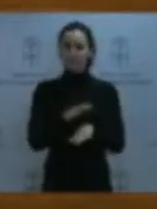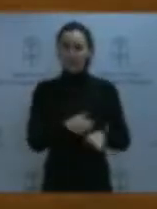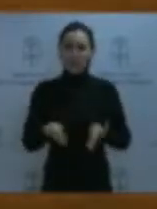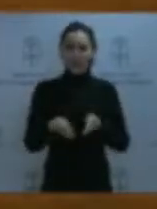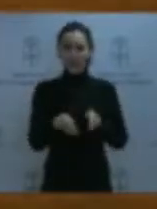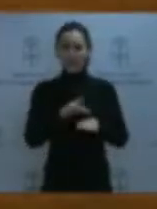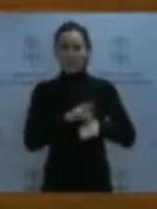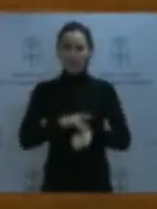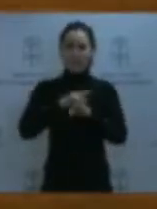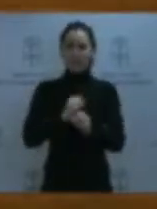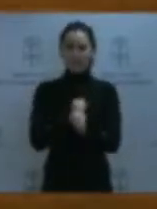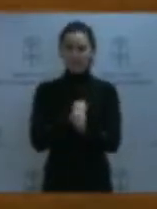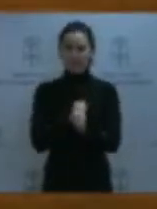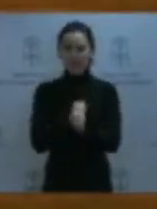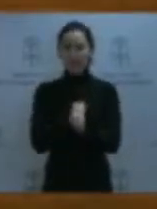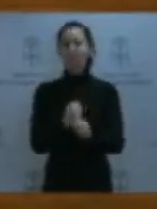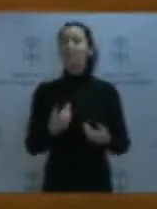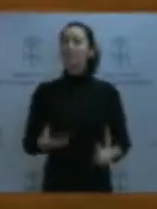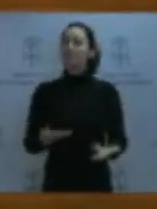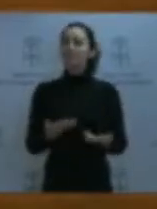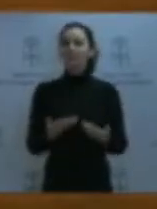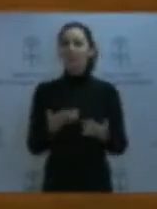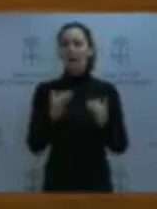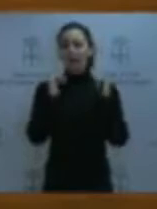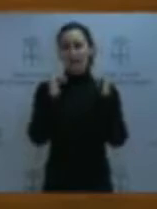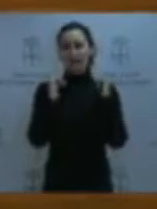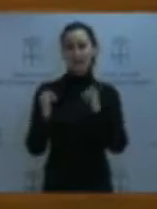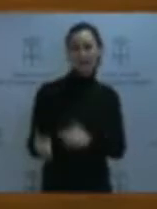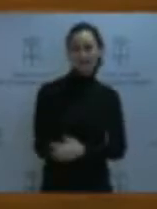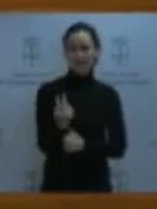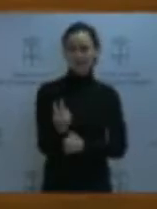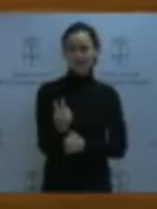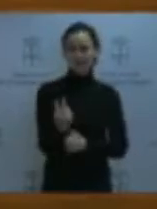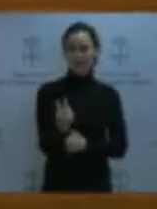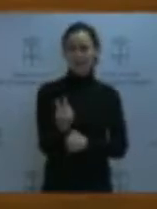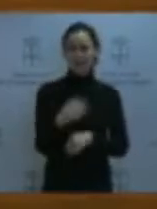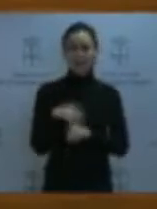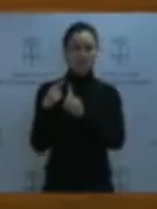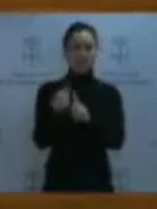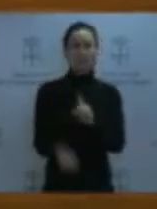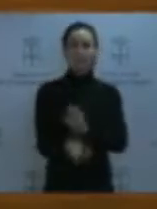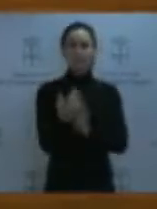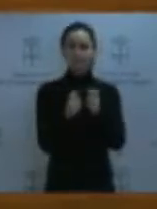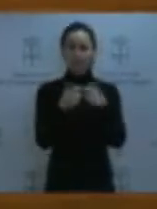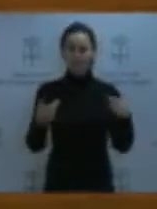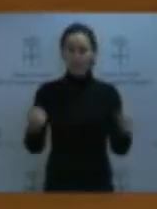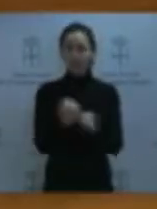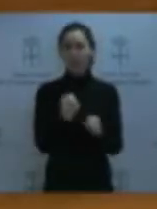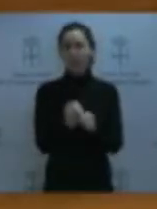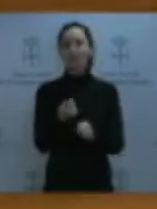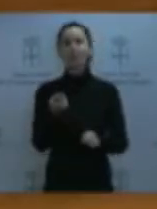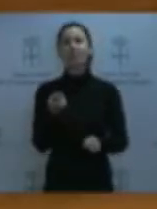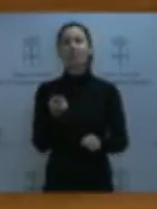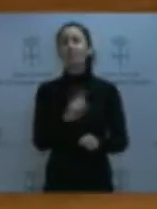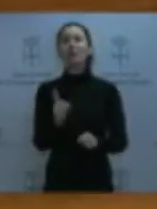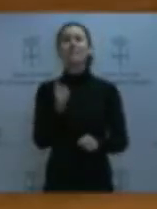orientadores laborales. Teníamos una segunda medida dirigida precisamente a la creación del empleo, porque no basta simplemente inyectar en